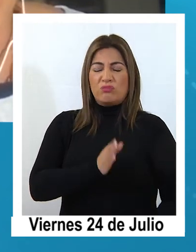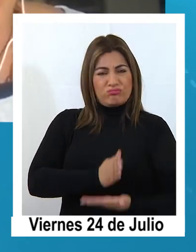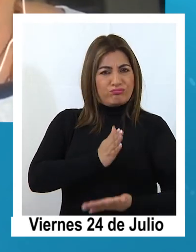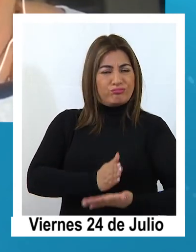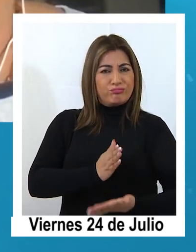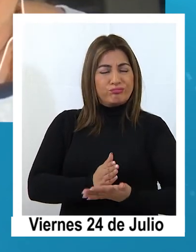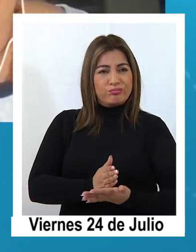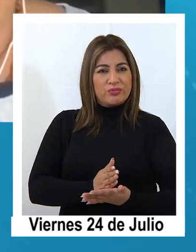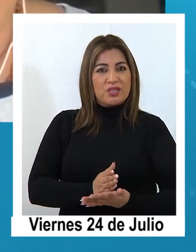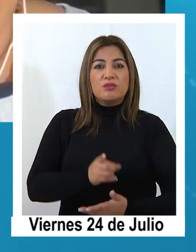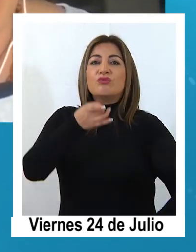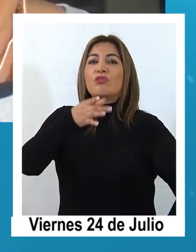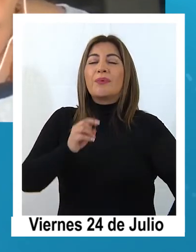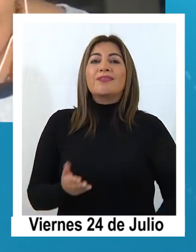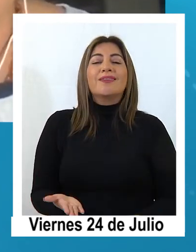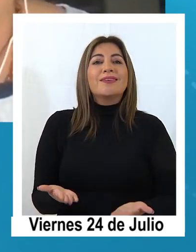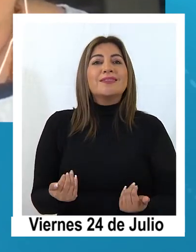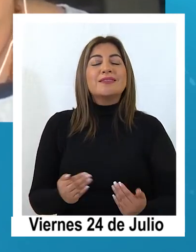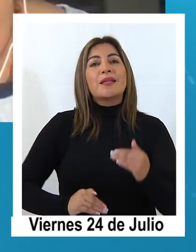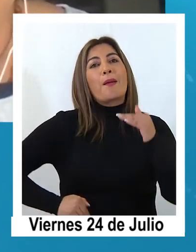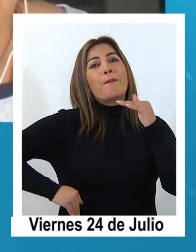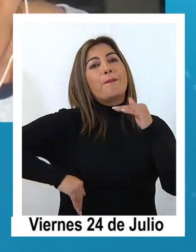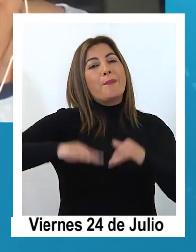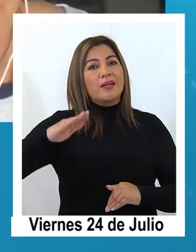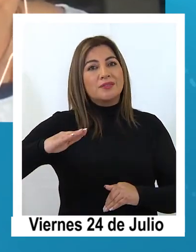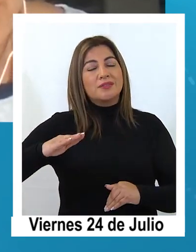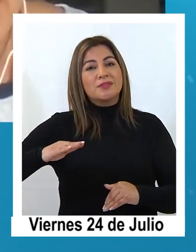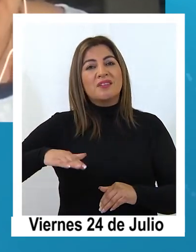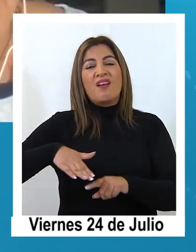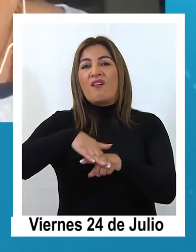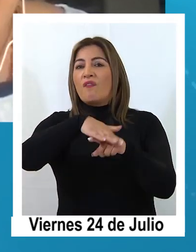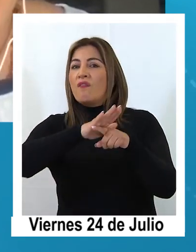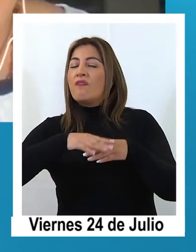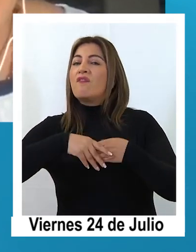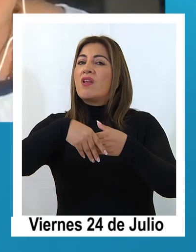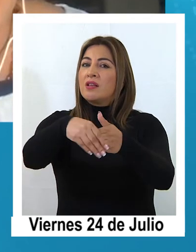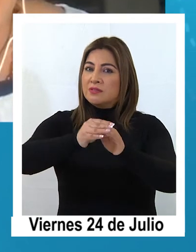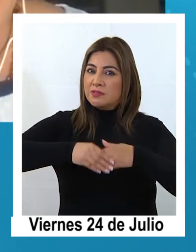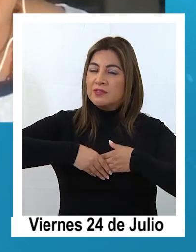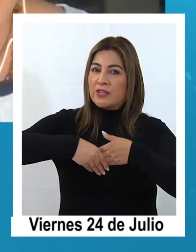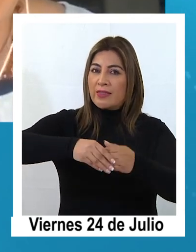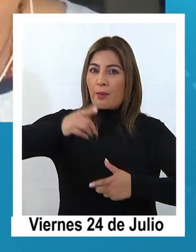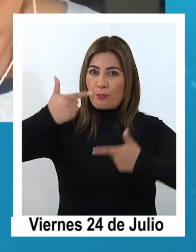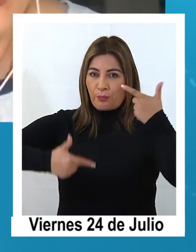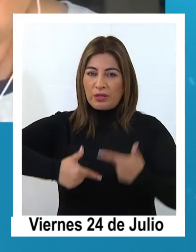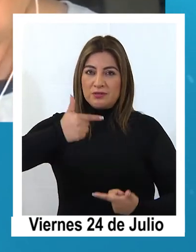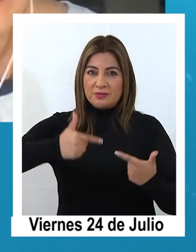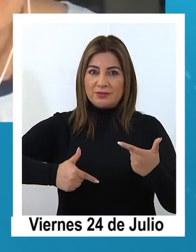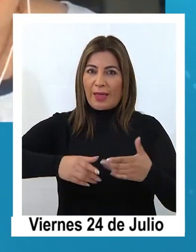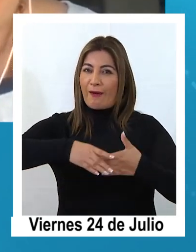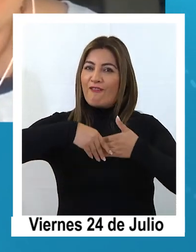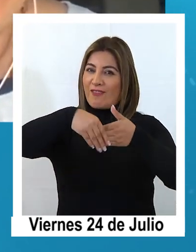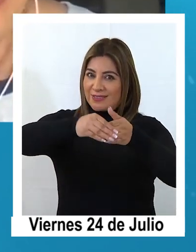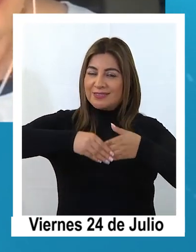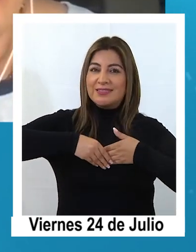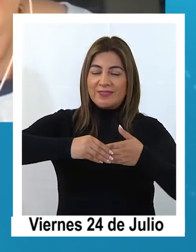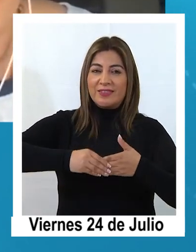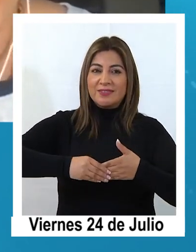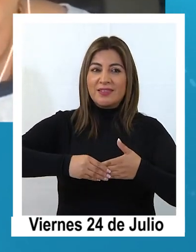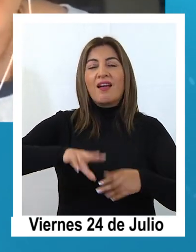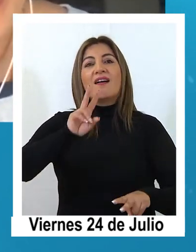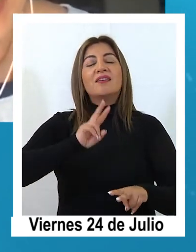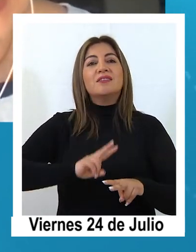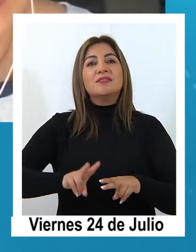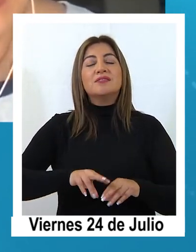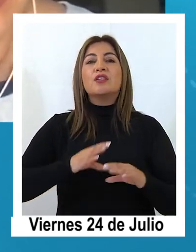rígidos, sino que lo que necesita es mayor muñeca política y mayor flexibilidad a la